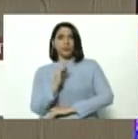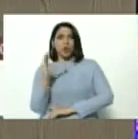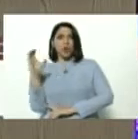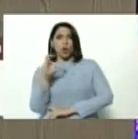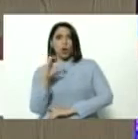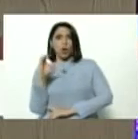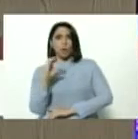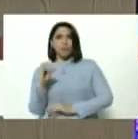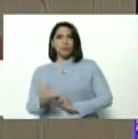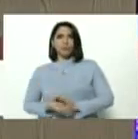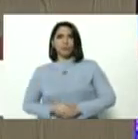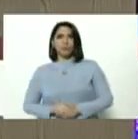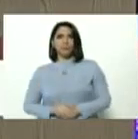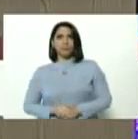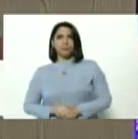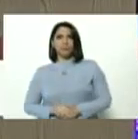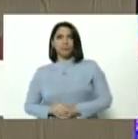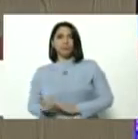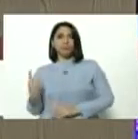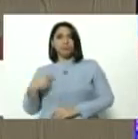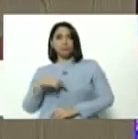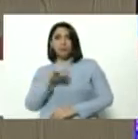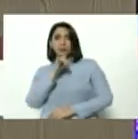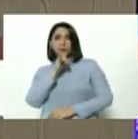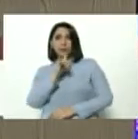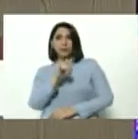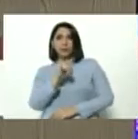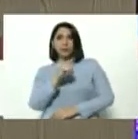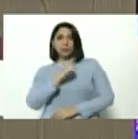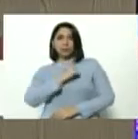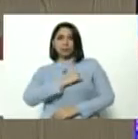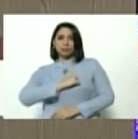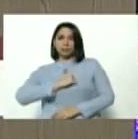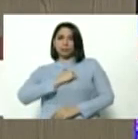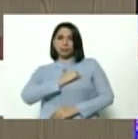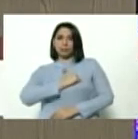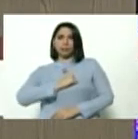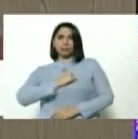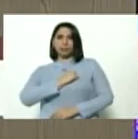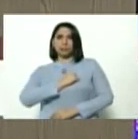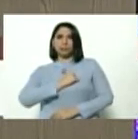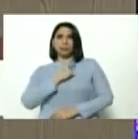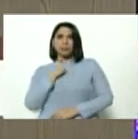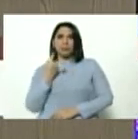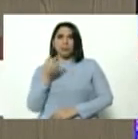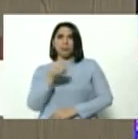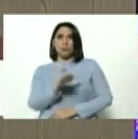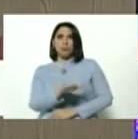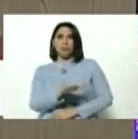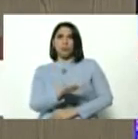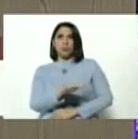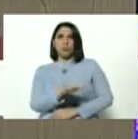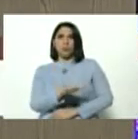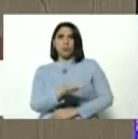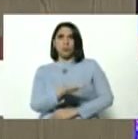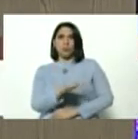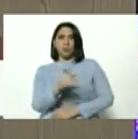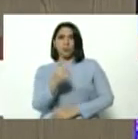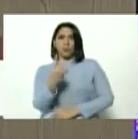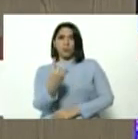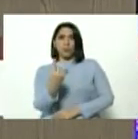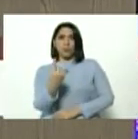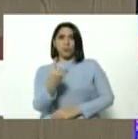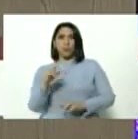Colombia. Tenemos que reportar con mucho dolor el fallecimiento de una